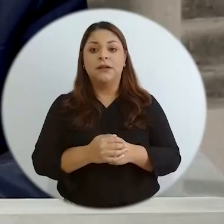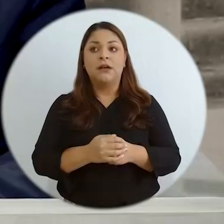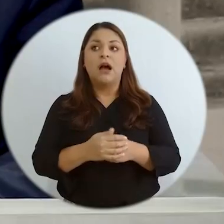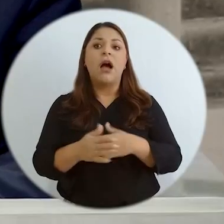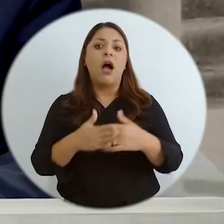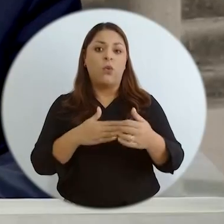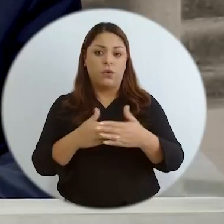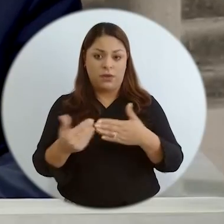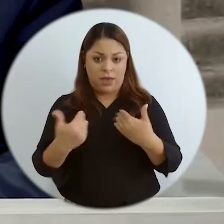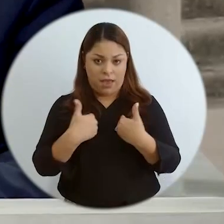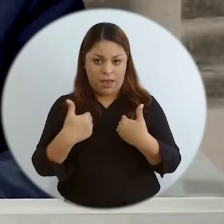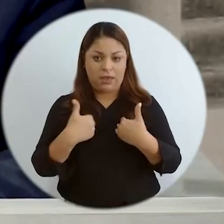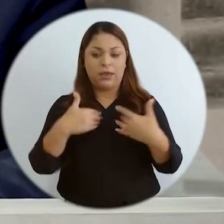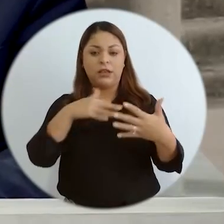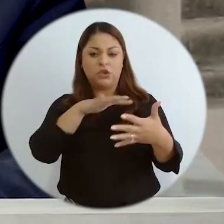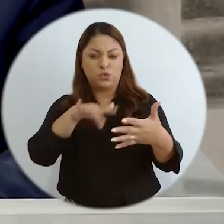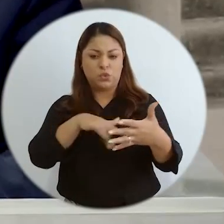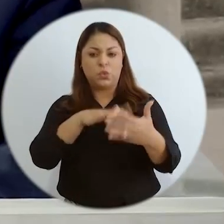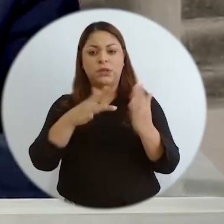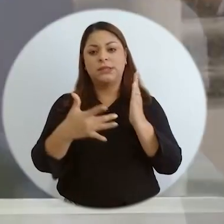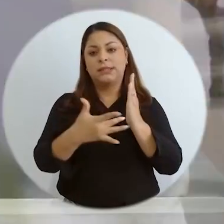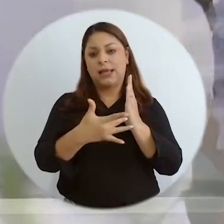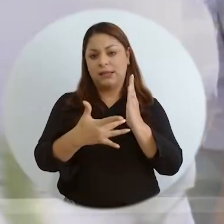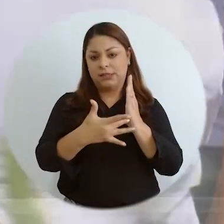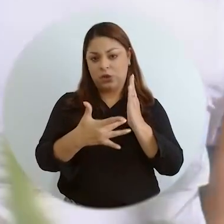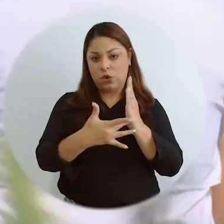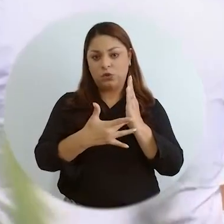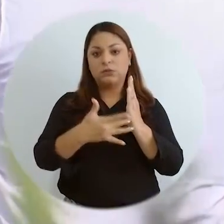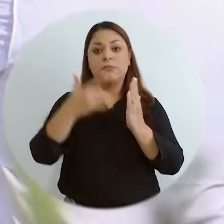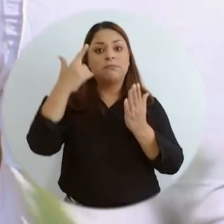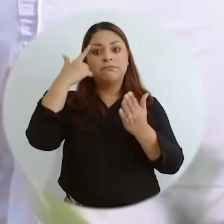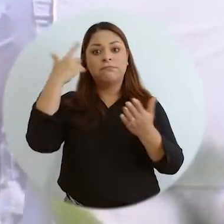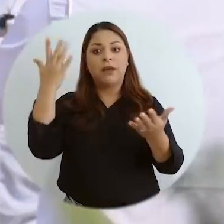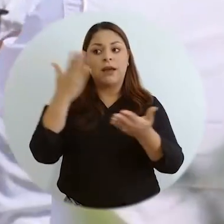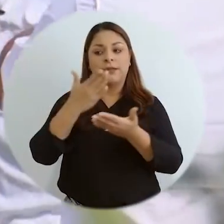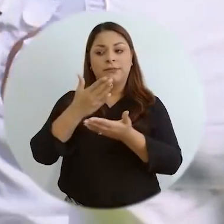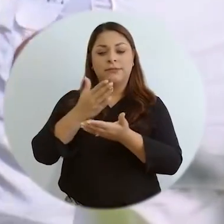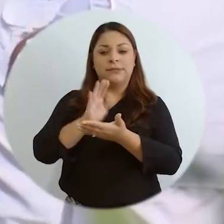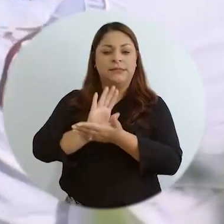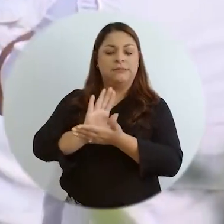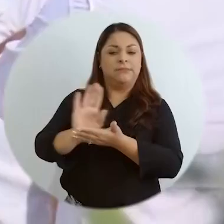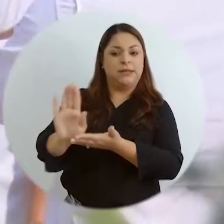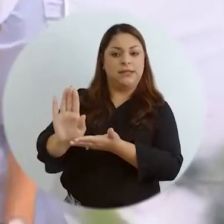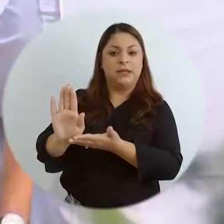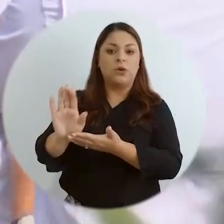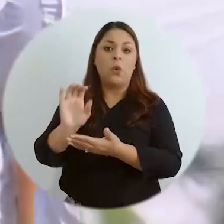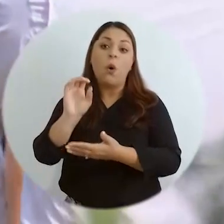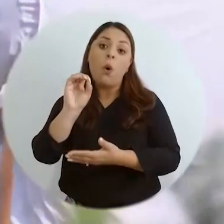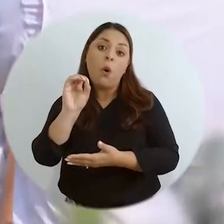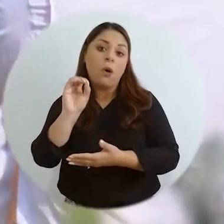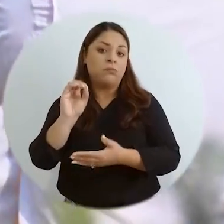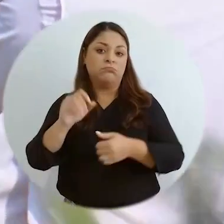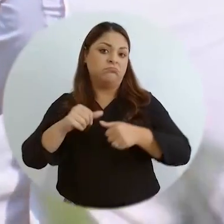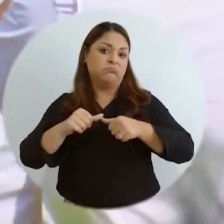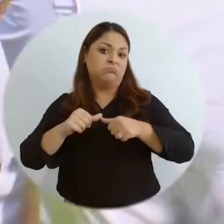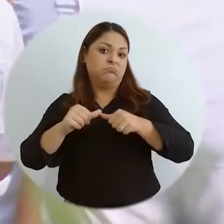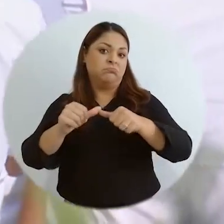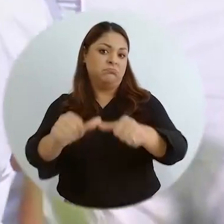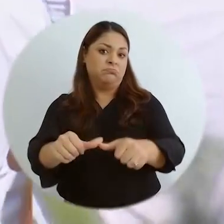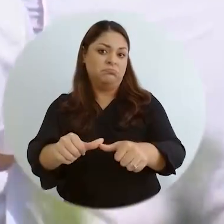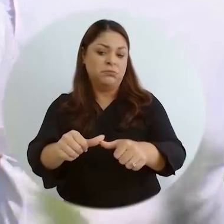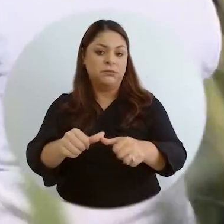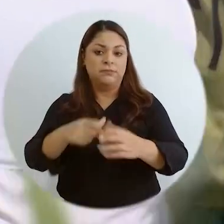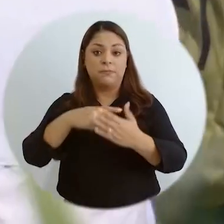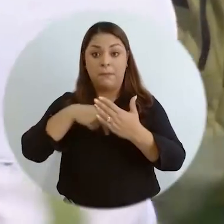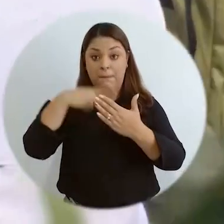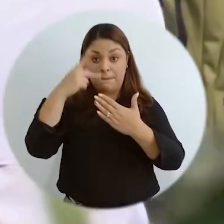con ese plan, esa cartera de proyectos, pareciera que los estudios técnicos